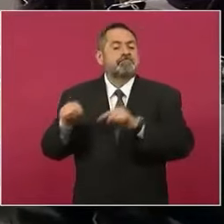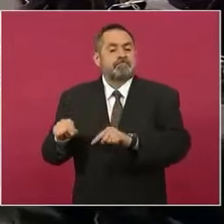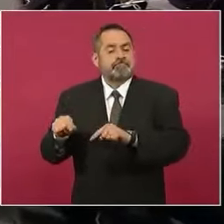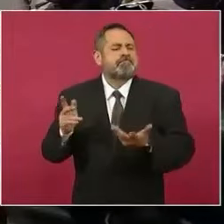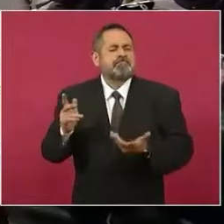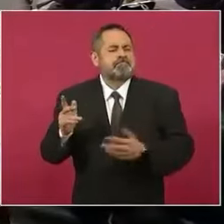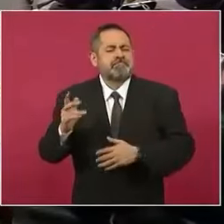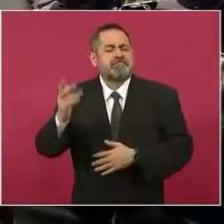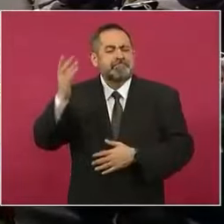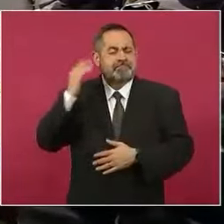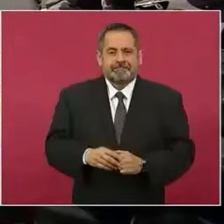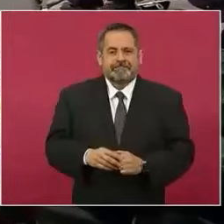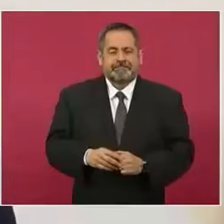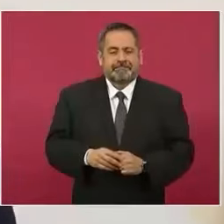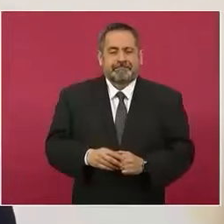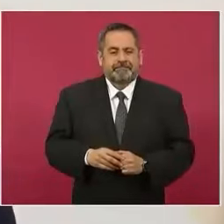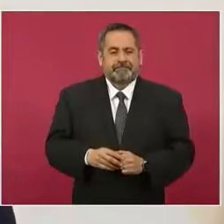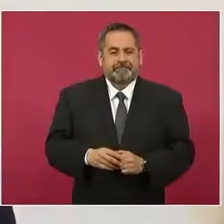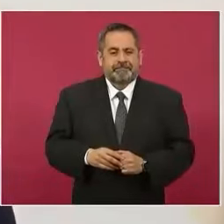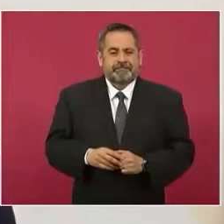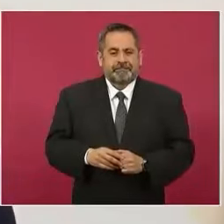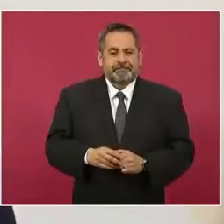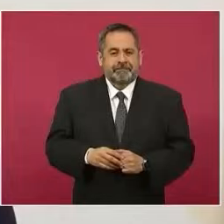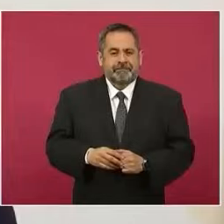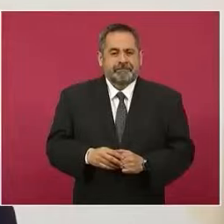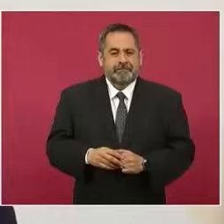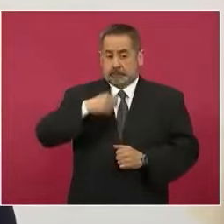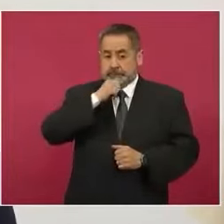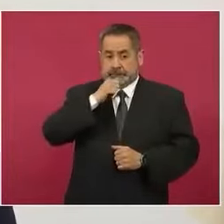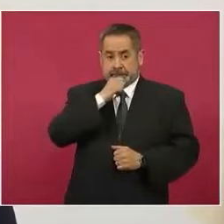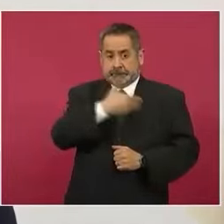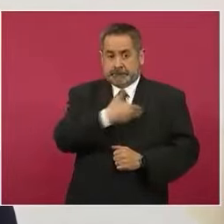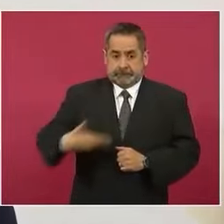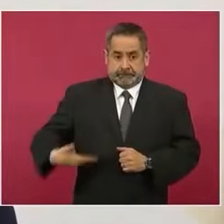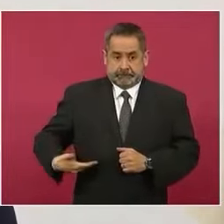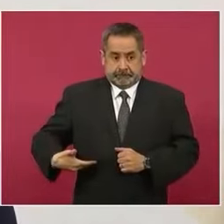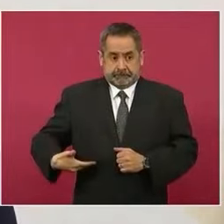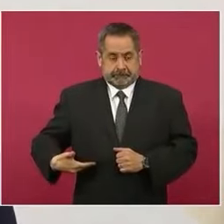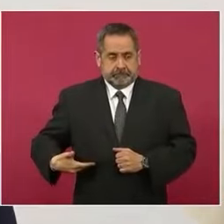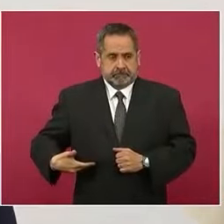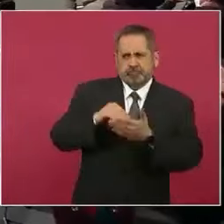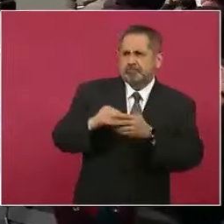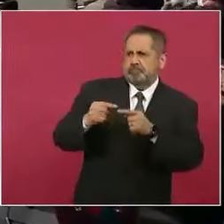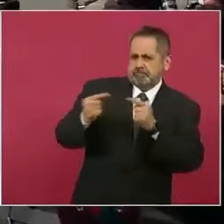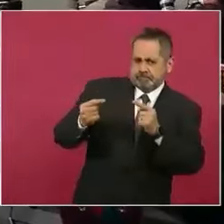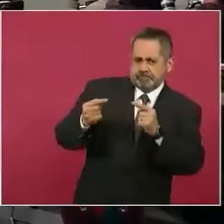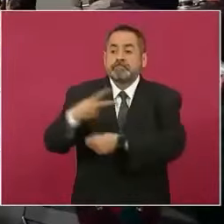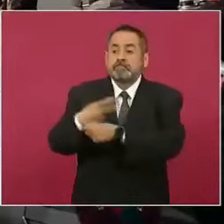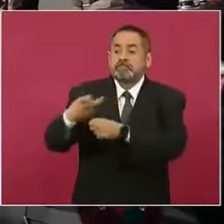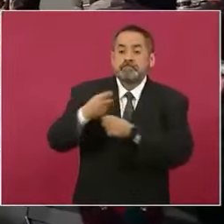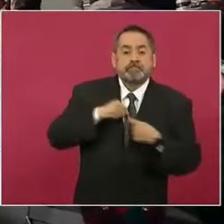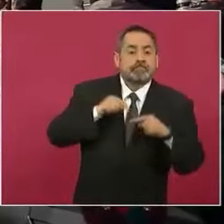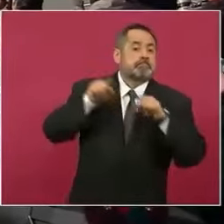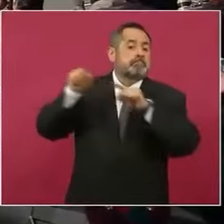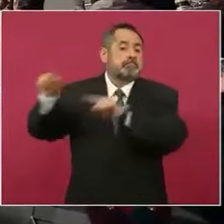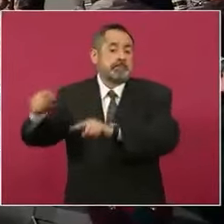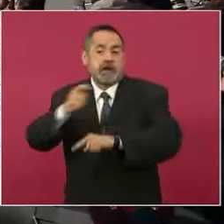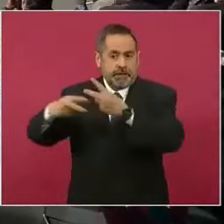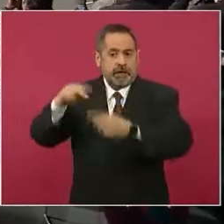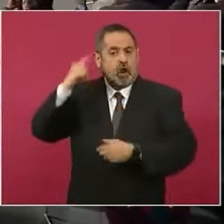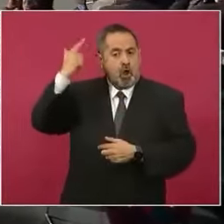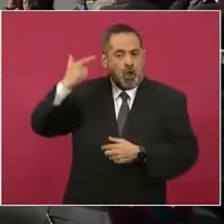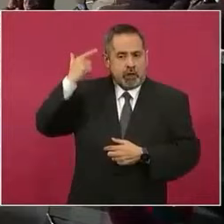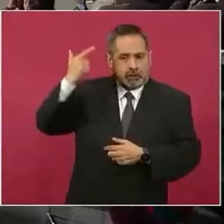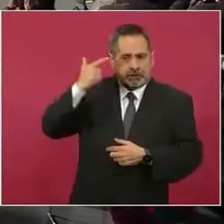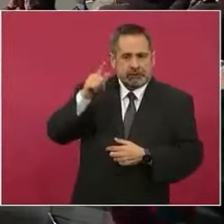cuando todavía era opositor a visitar el Parlamento inglés. Estuve en